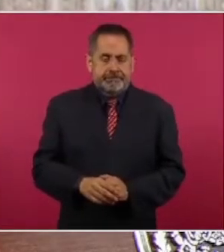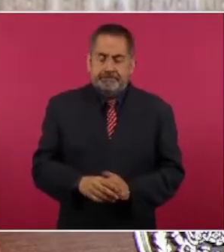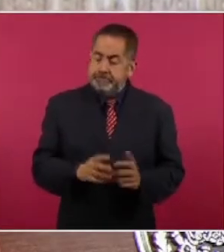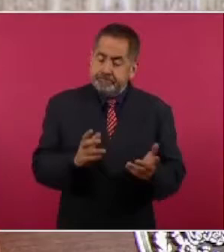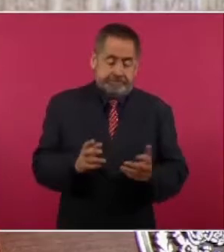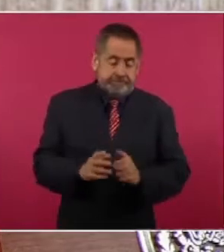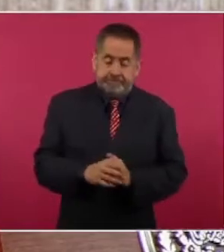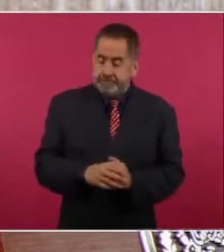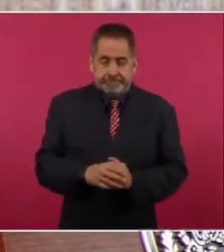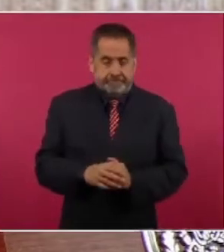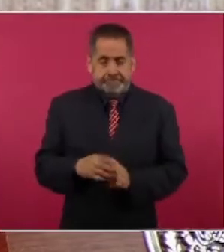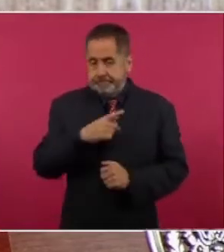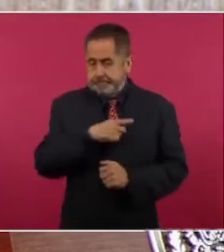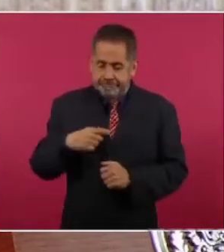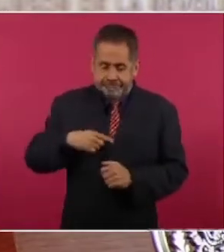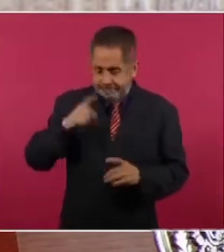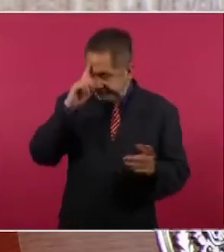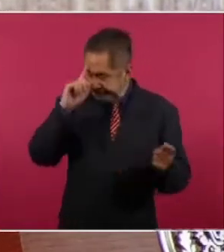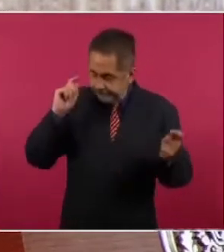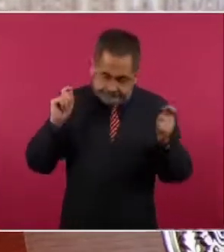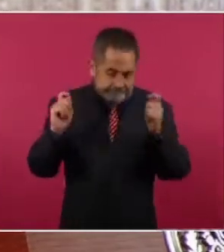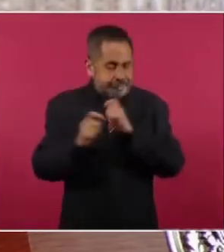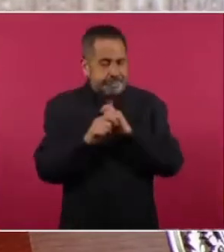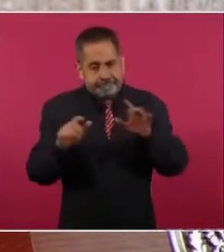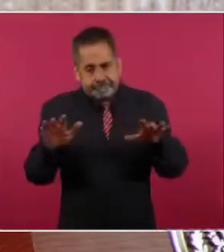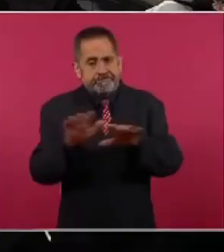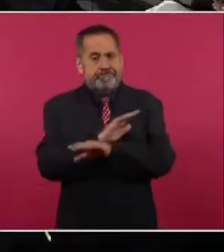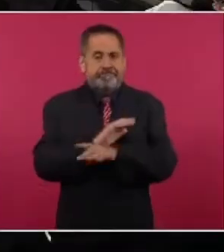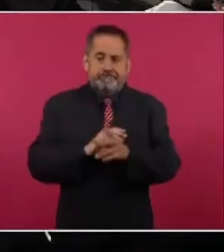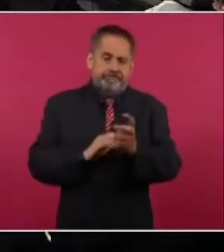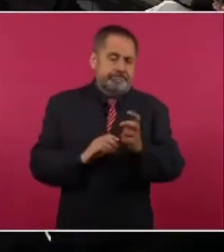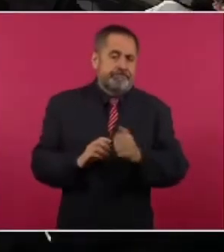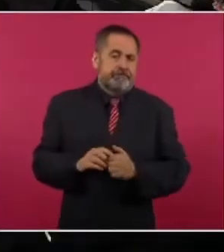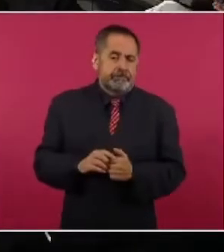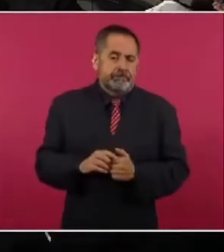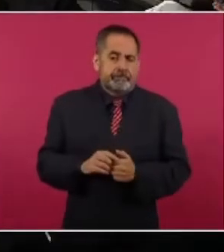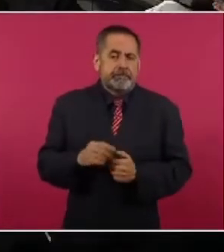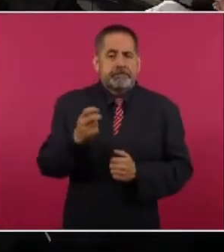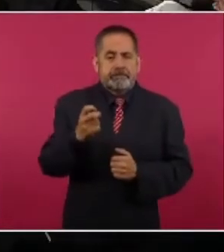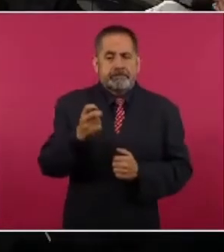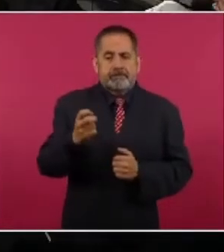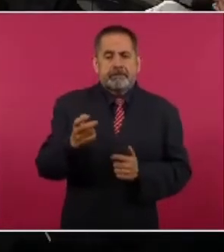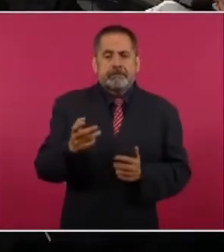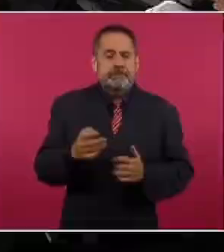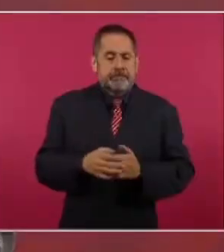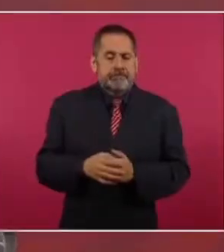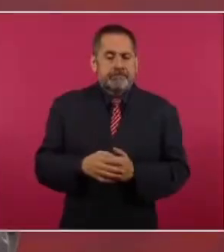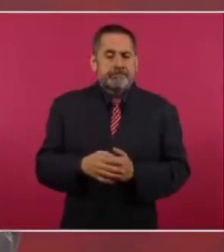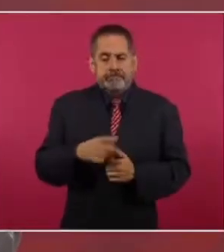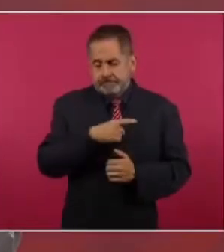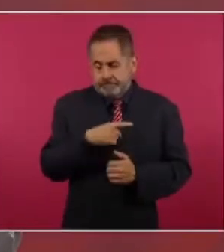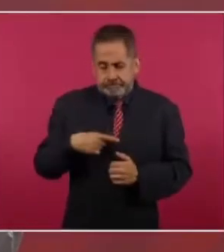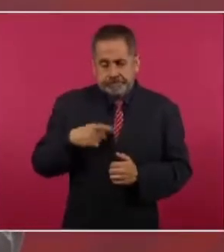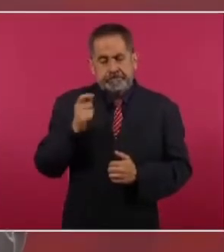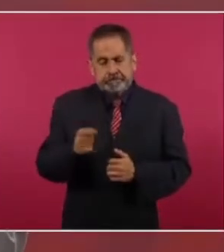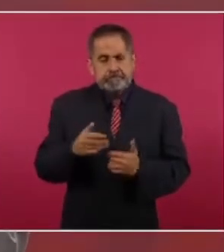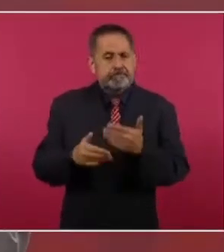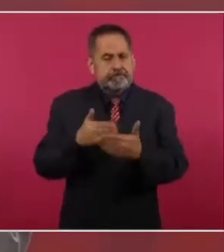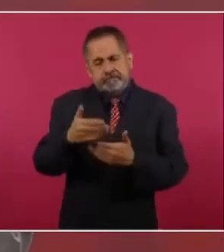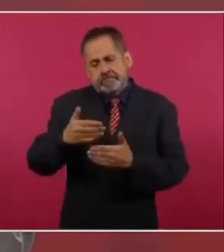Entonces, tenemos que cambiar esto. Y eso es lo que se tiene que